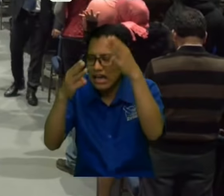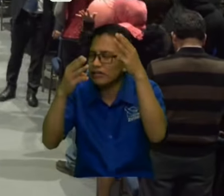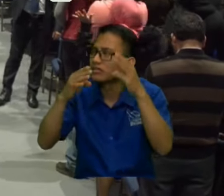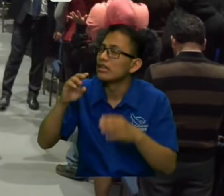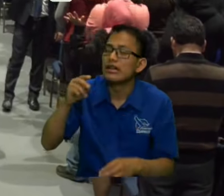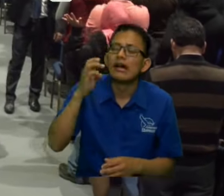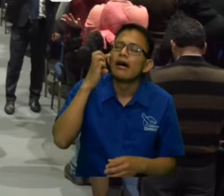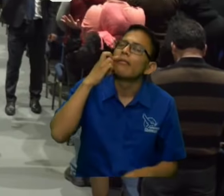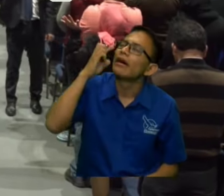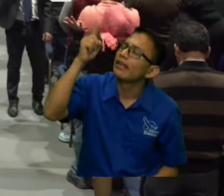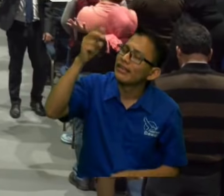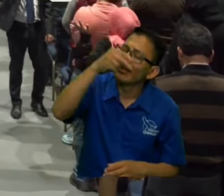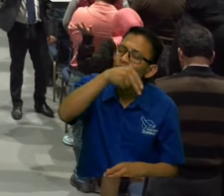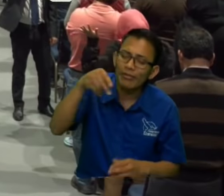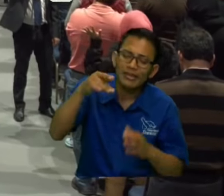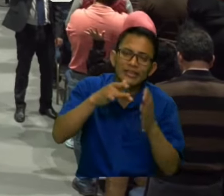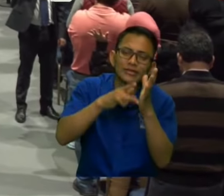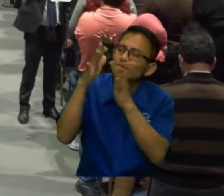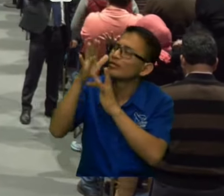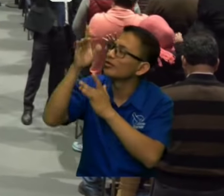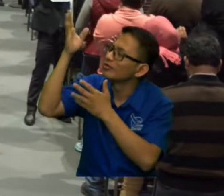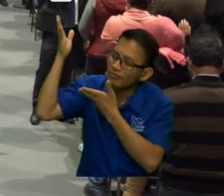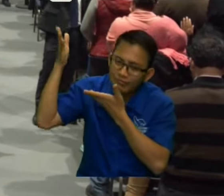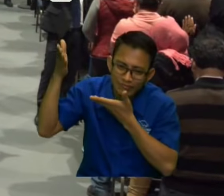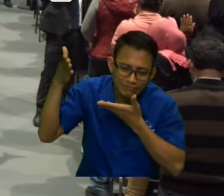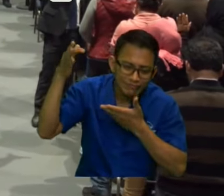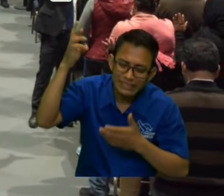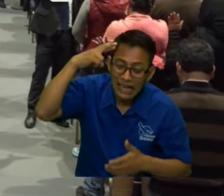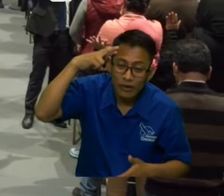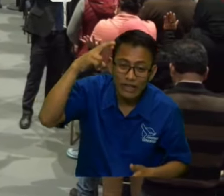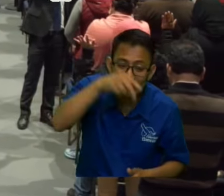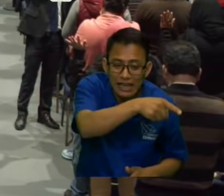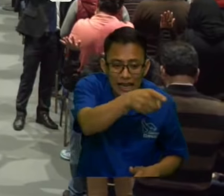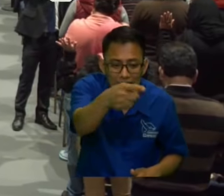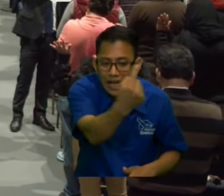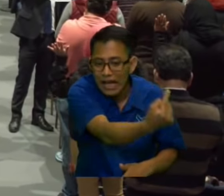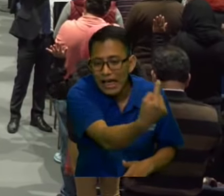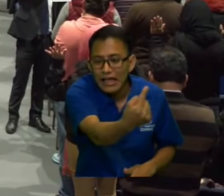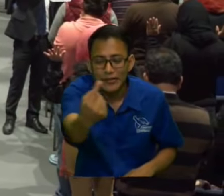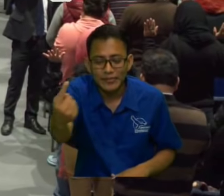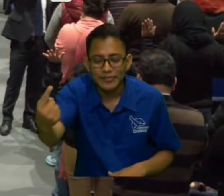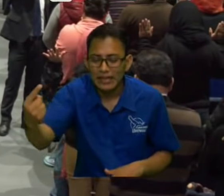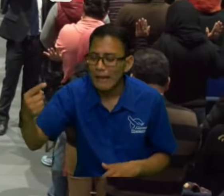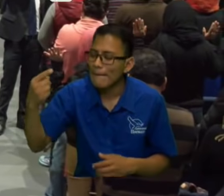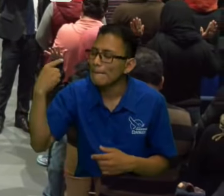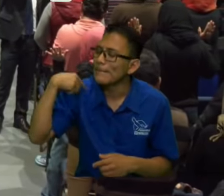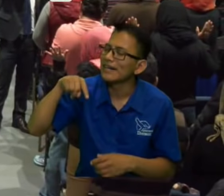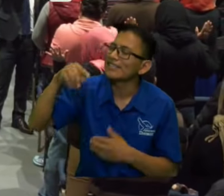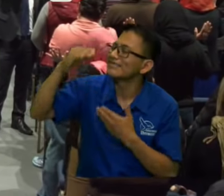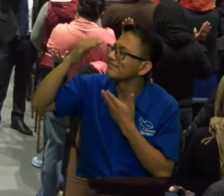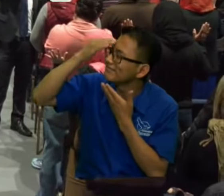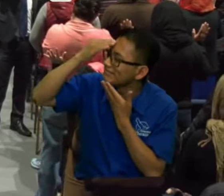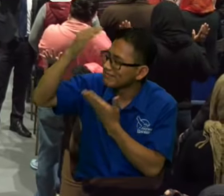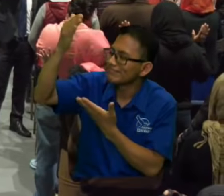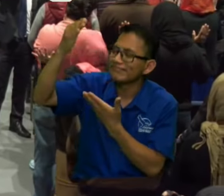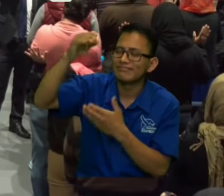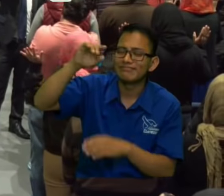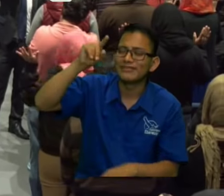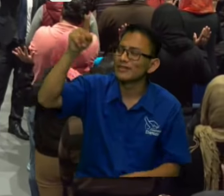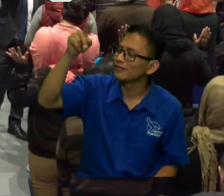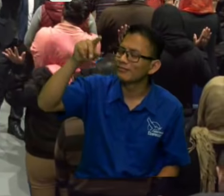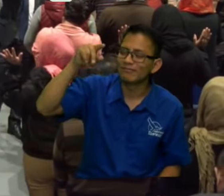tu pueblo esos milagros para que haya un agradecimiento profundo en nuestro corazón. No te tardes,